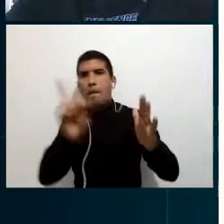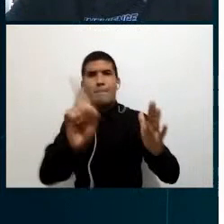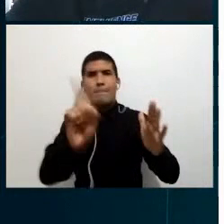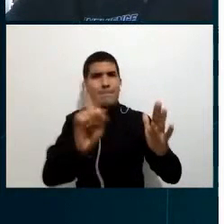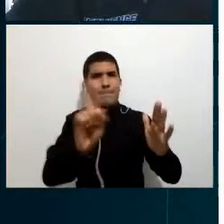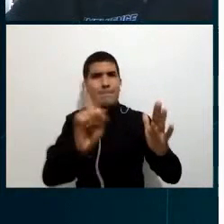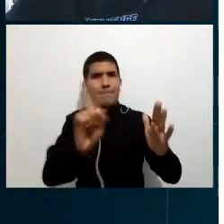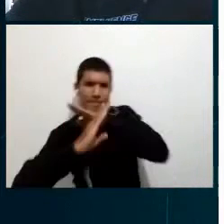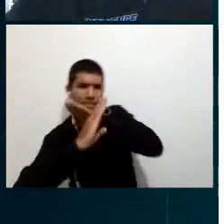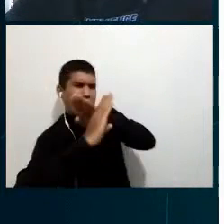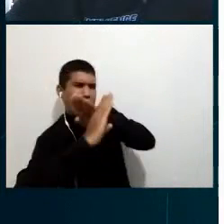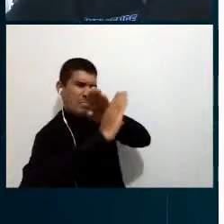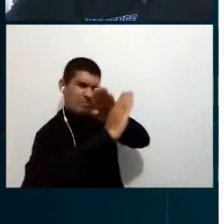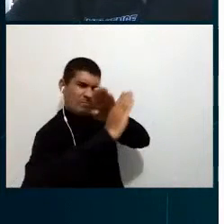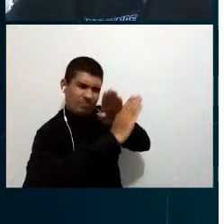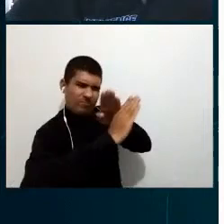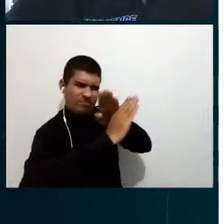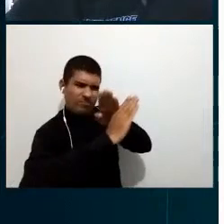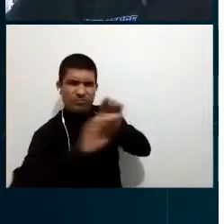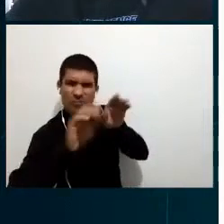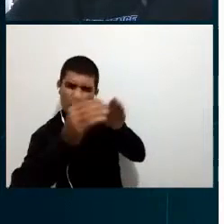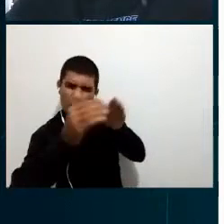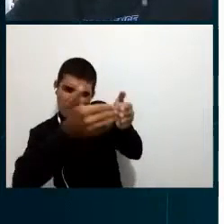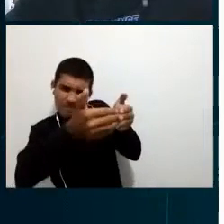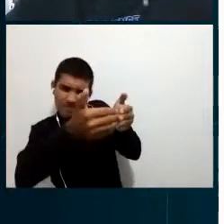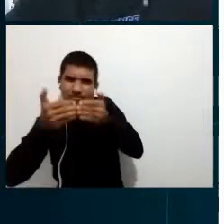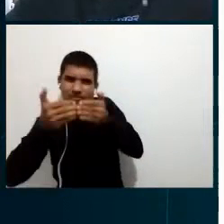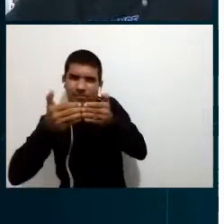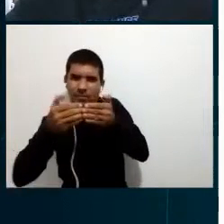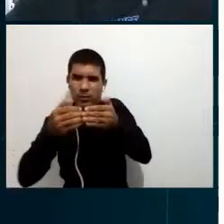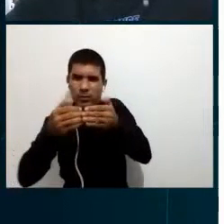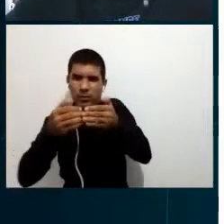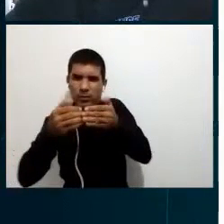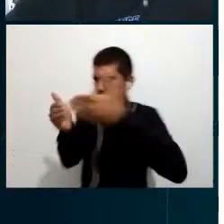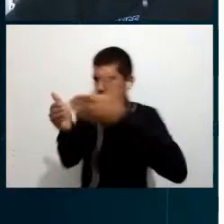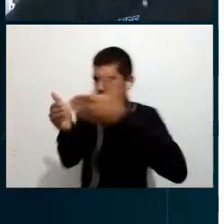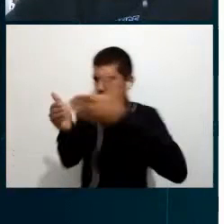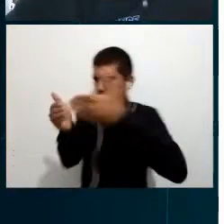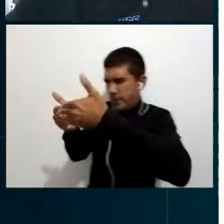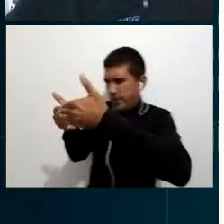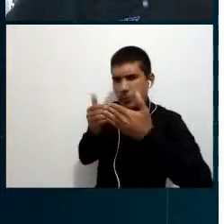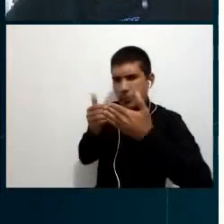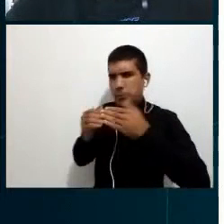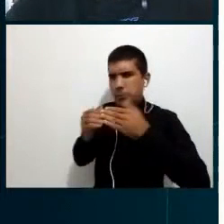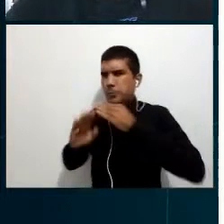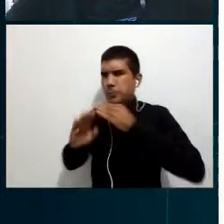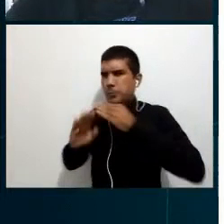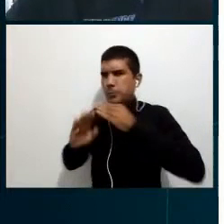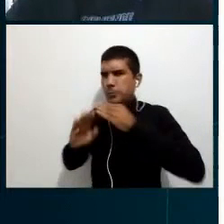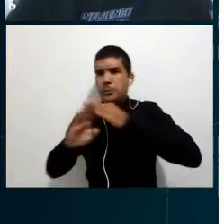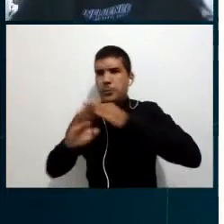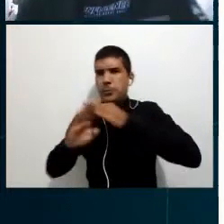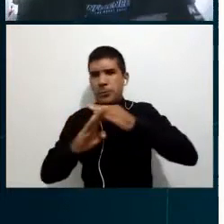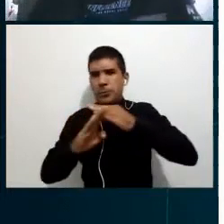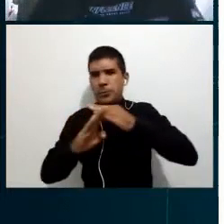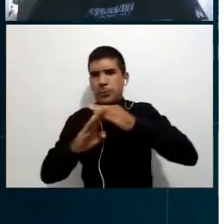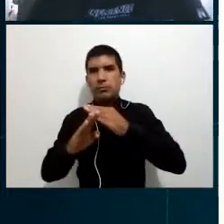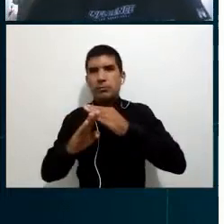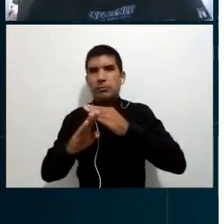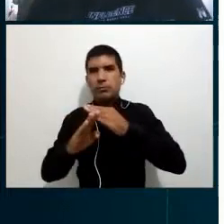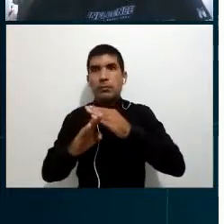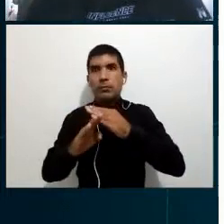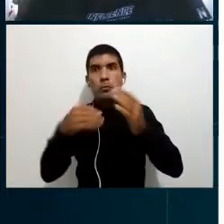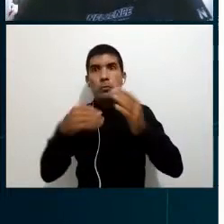Pues en ese momento de que pasa los límites de temperatura, el gas pierde sus propiedades